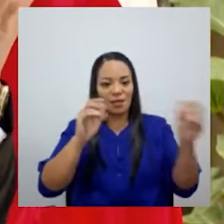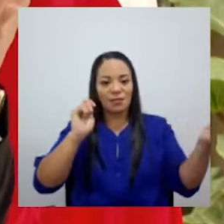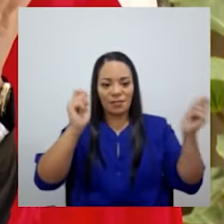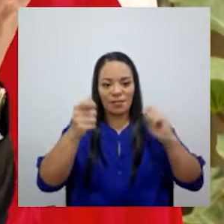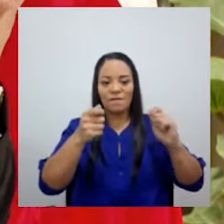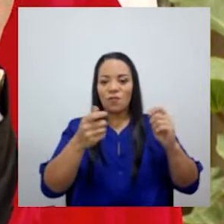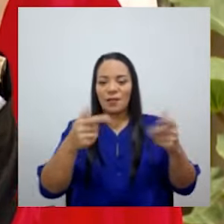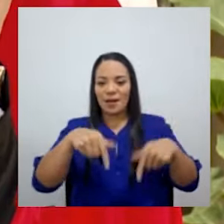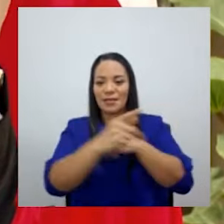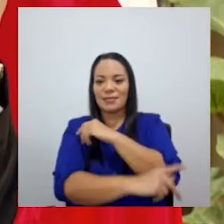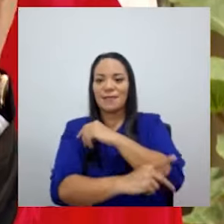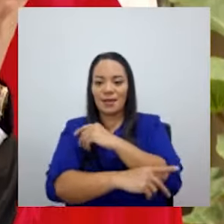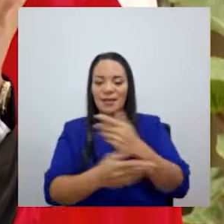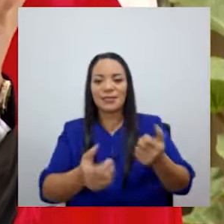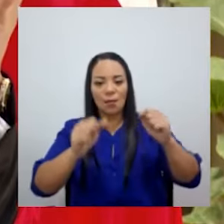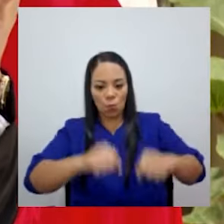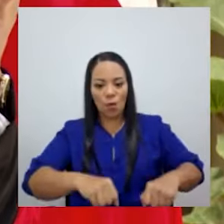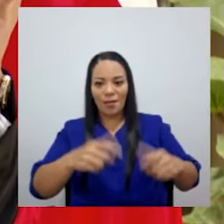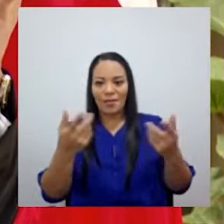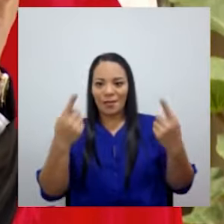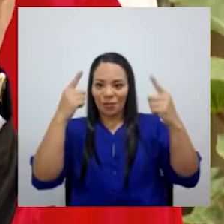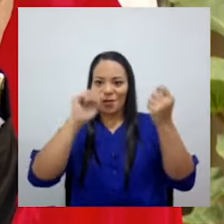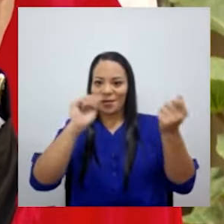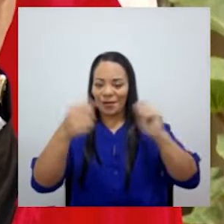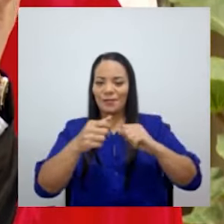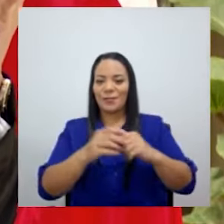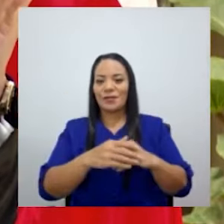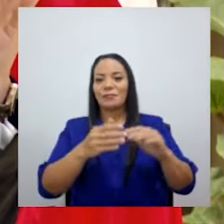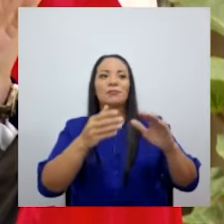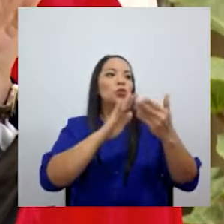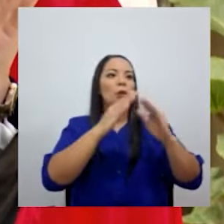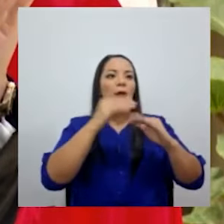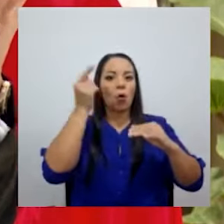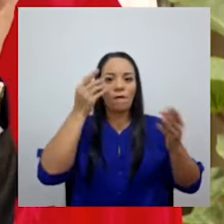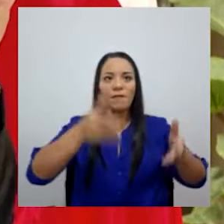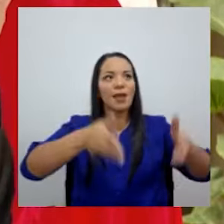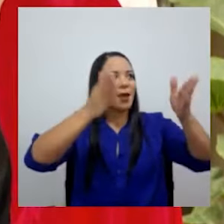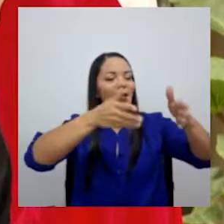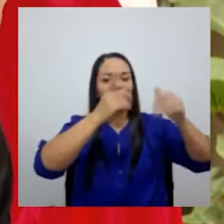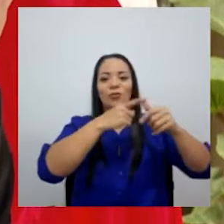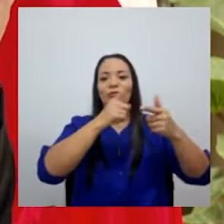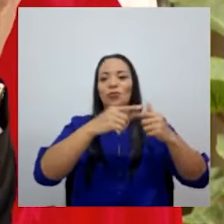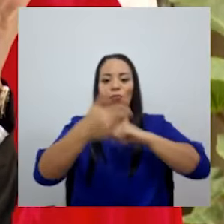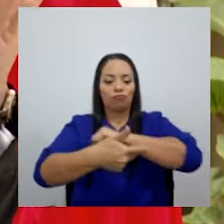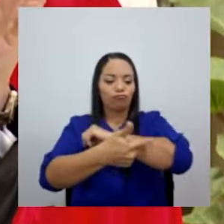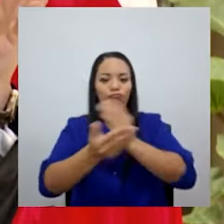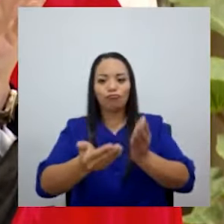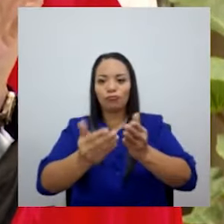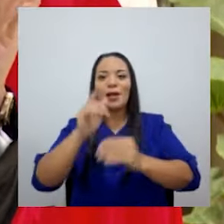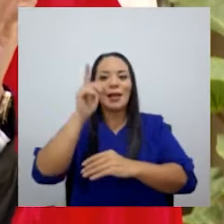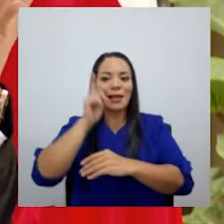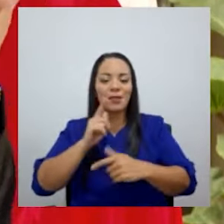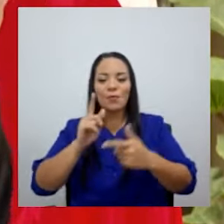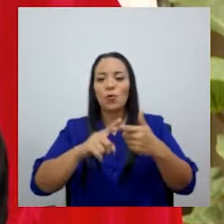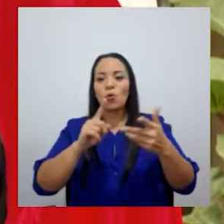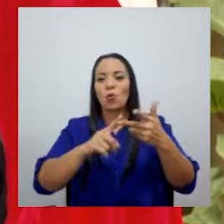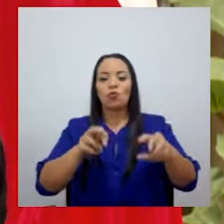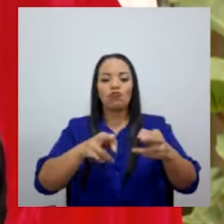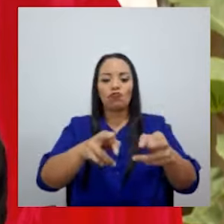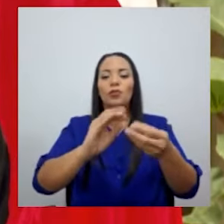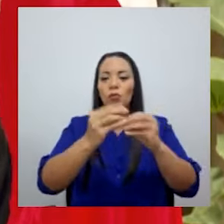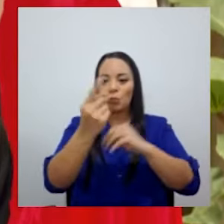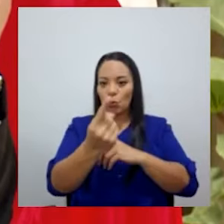transformacionales de este país, que las pueden cambiar. Ciudad de Gobierno, Marina de Limón, la Ruta